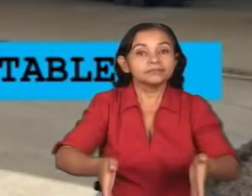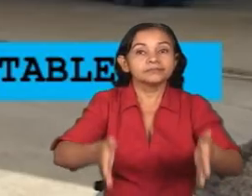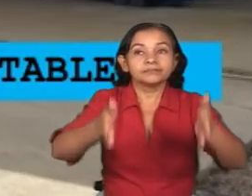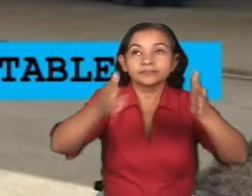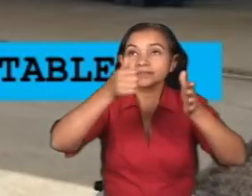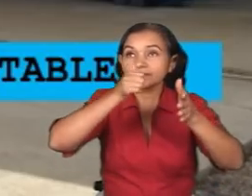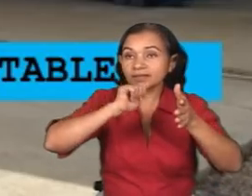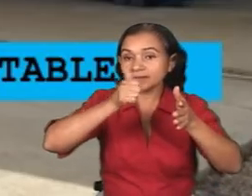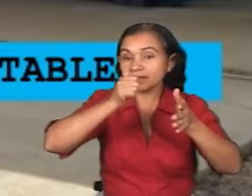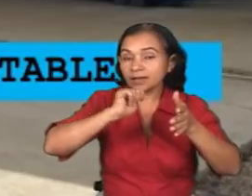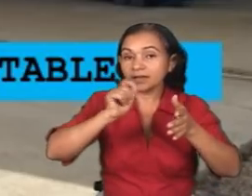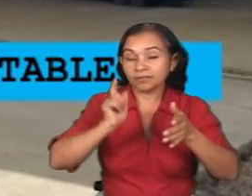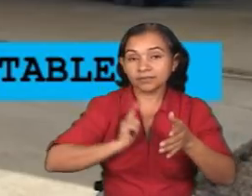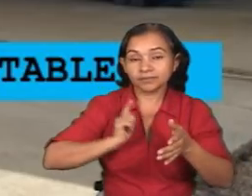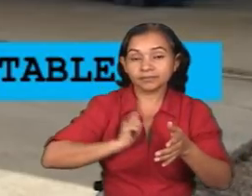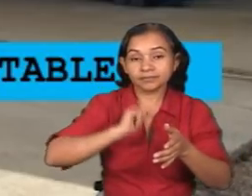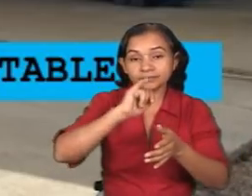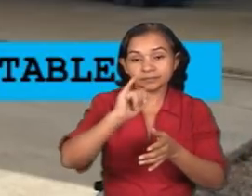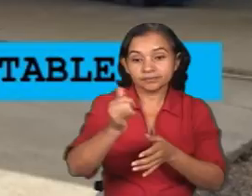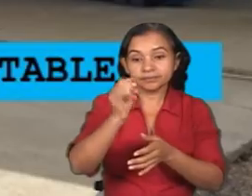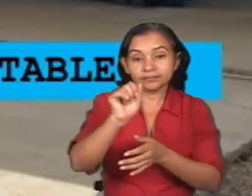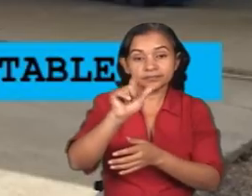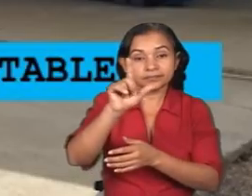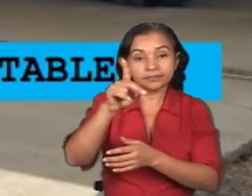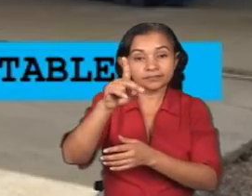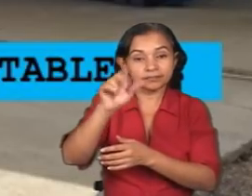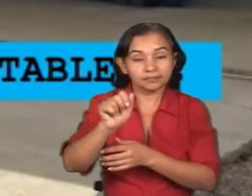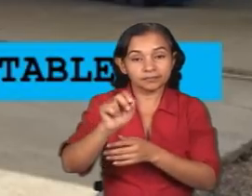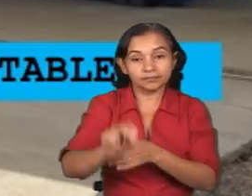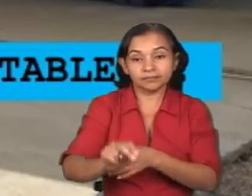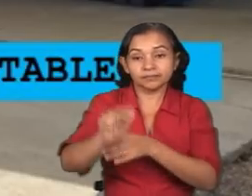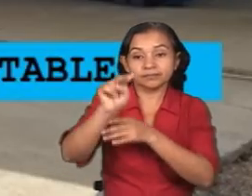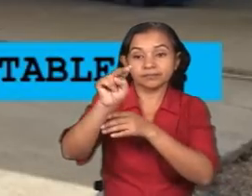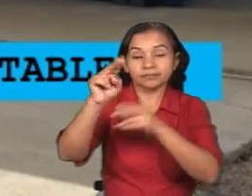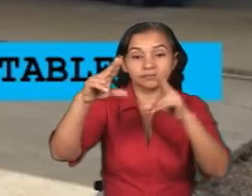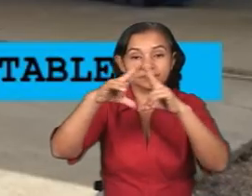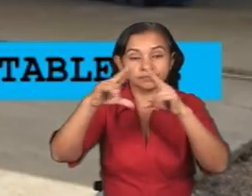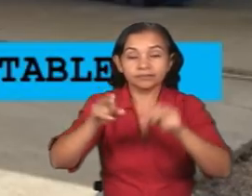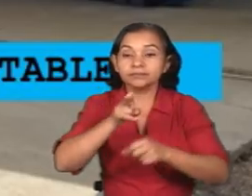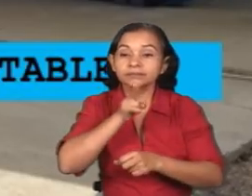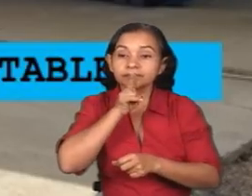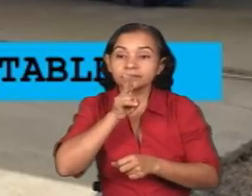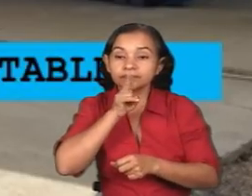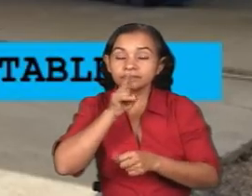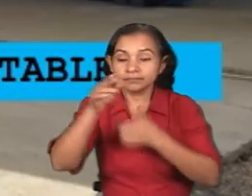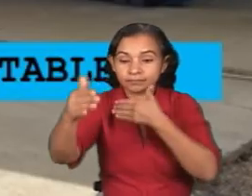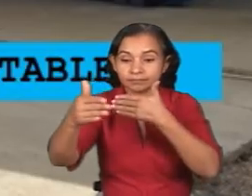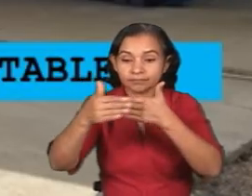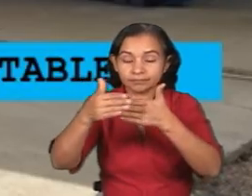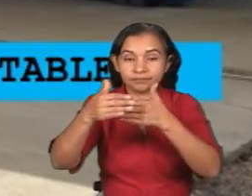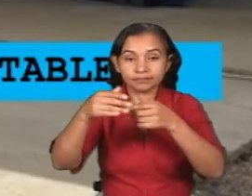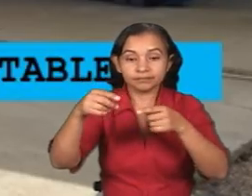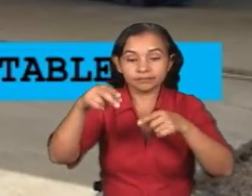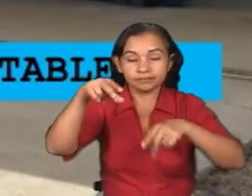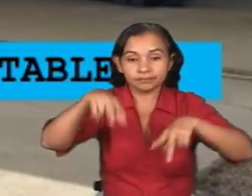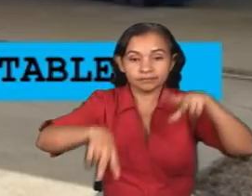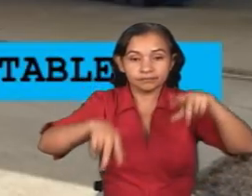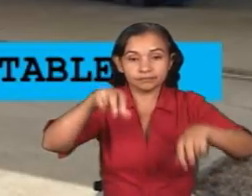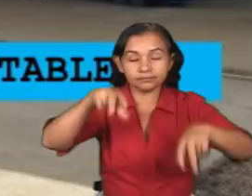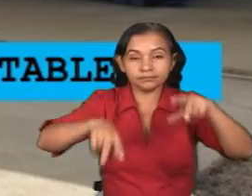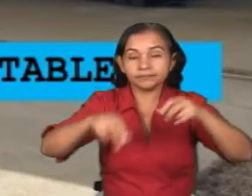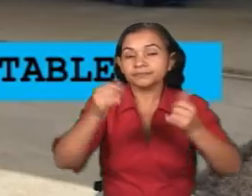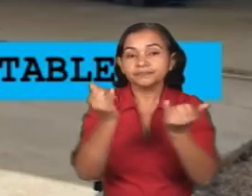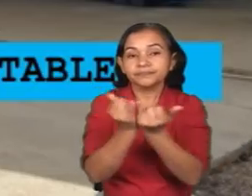tratamiento. Jalapa está exactamente en el extremo norte del país, en la frontera con Honduras, un municipio de Nueva Segovia. Sí. Centro